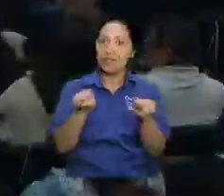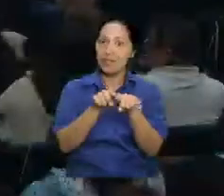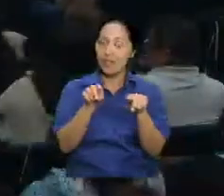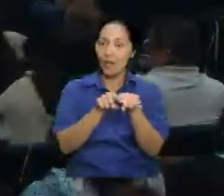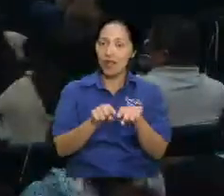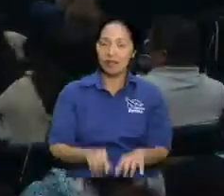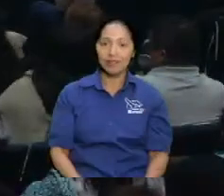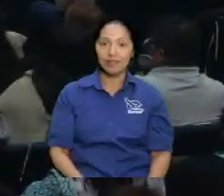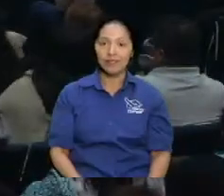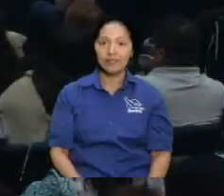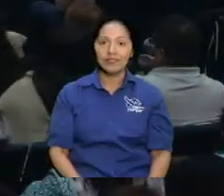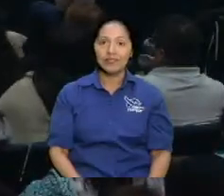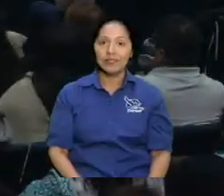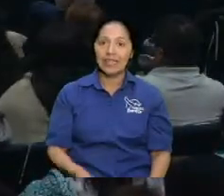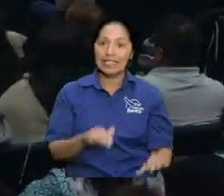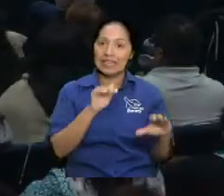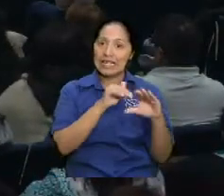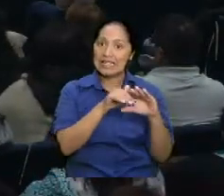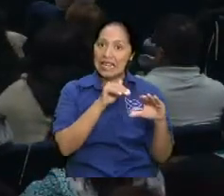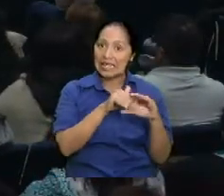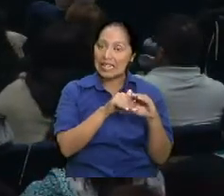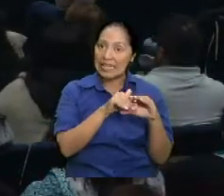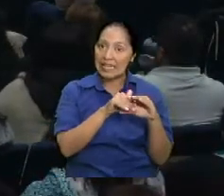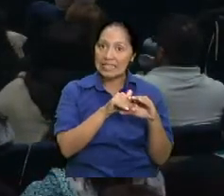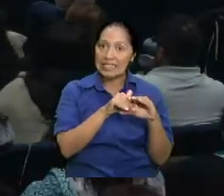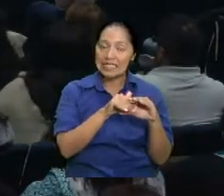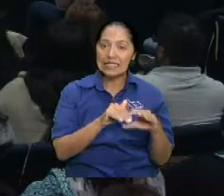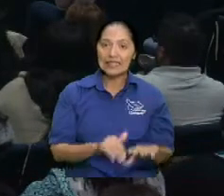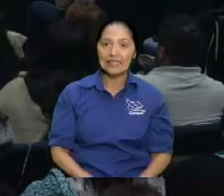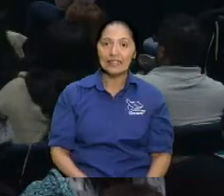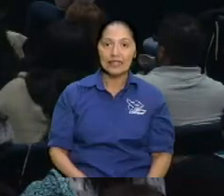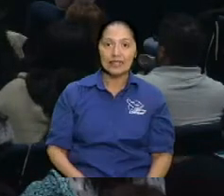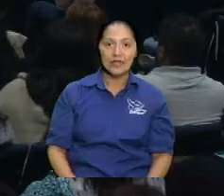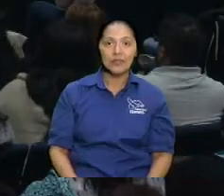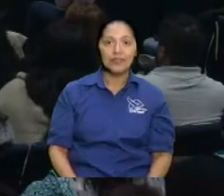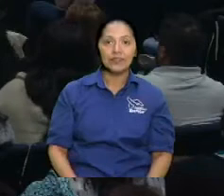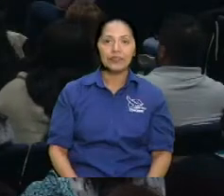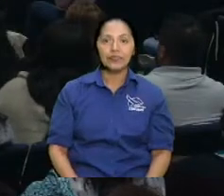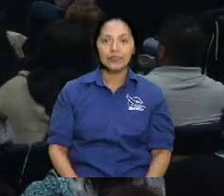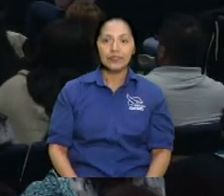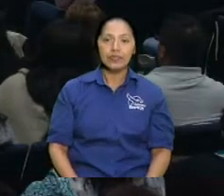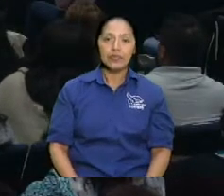Hay unos, hermano, que son tarjetas negras,